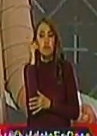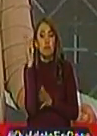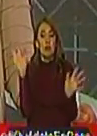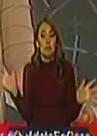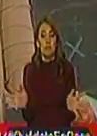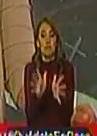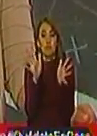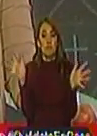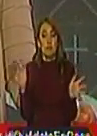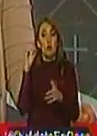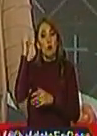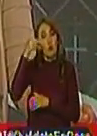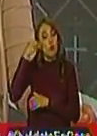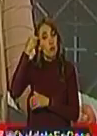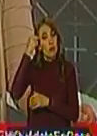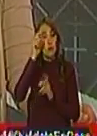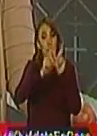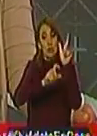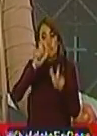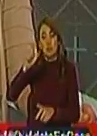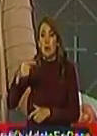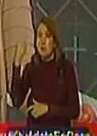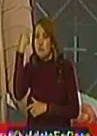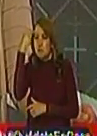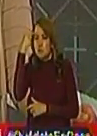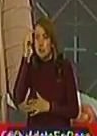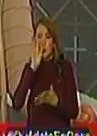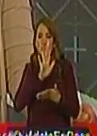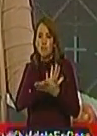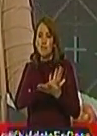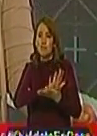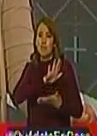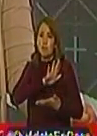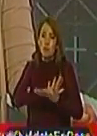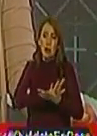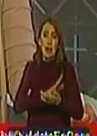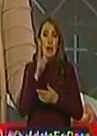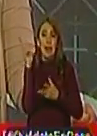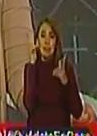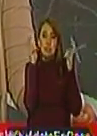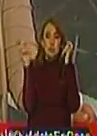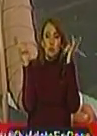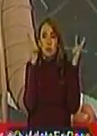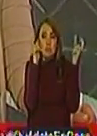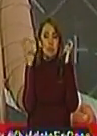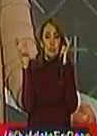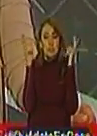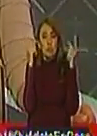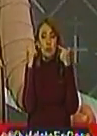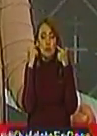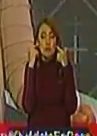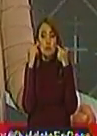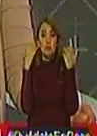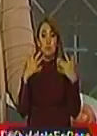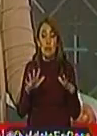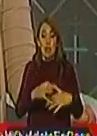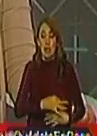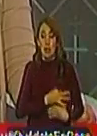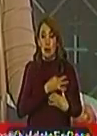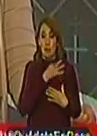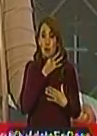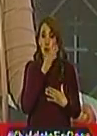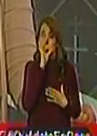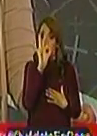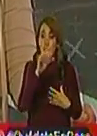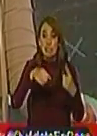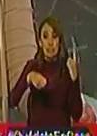de motivar a los gobiernos y a los ciudadanos a pensar sobre los efectos nocivos de este contaminante ambiental. Durante la emergencia del COVID-19,